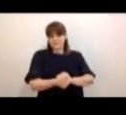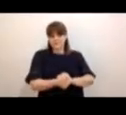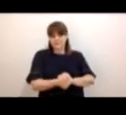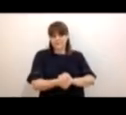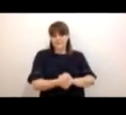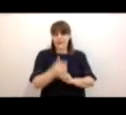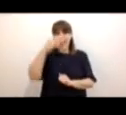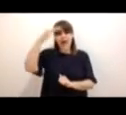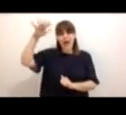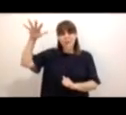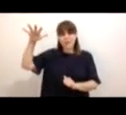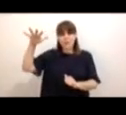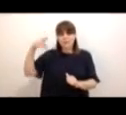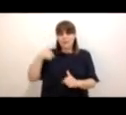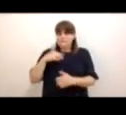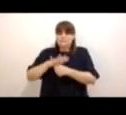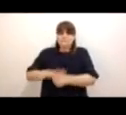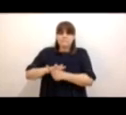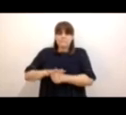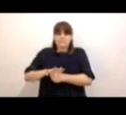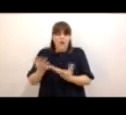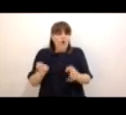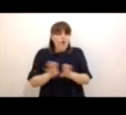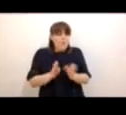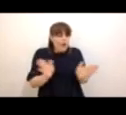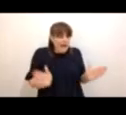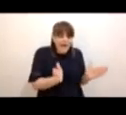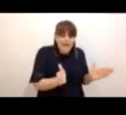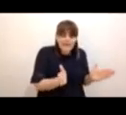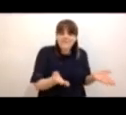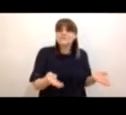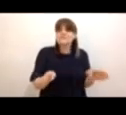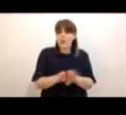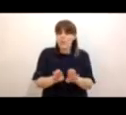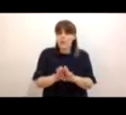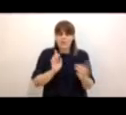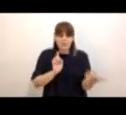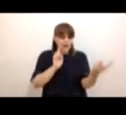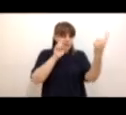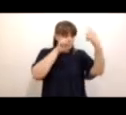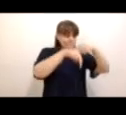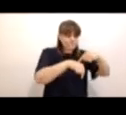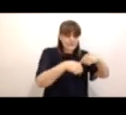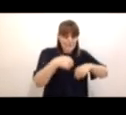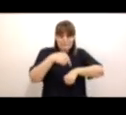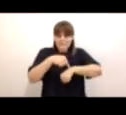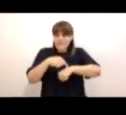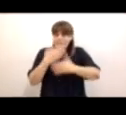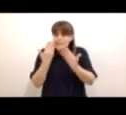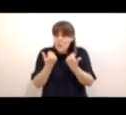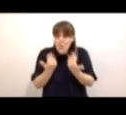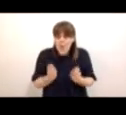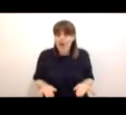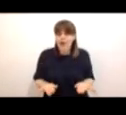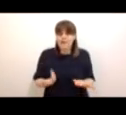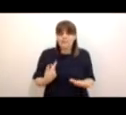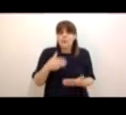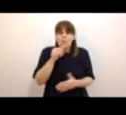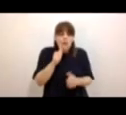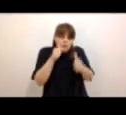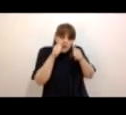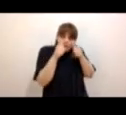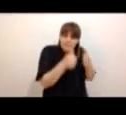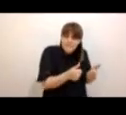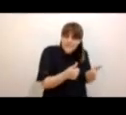¿cómo deja aparecer? un adulto en este estado ¿cómo se involucra? cuando no tiene tiempo ni de observar por